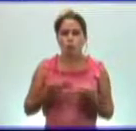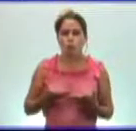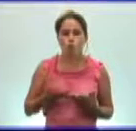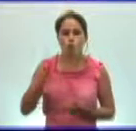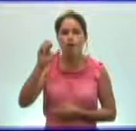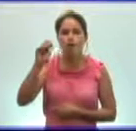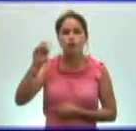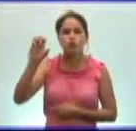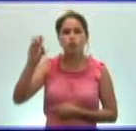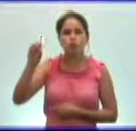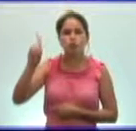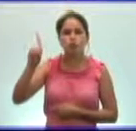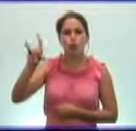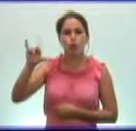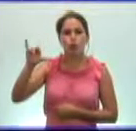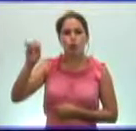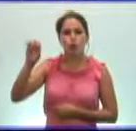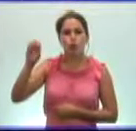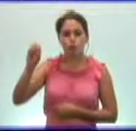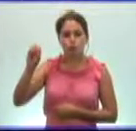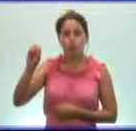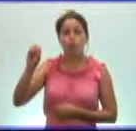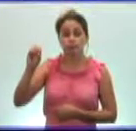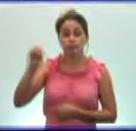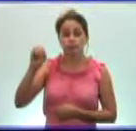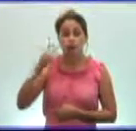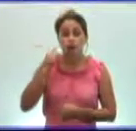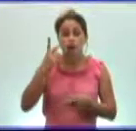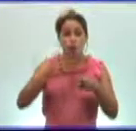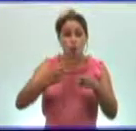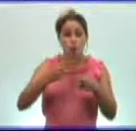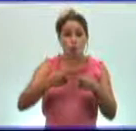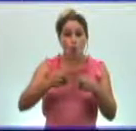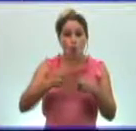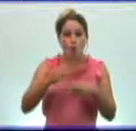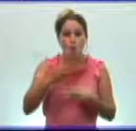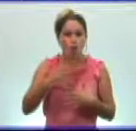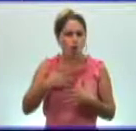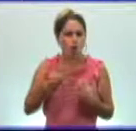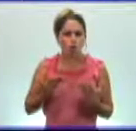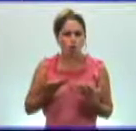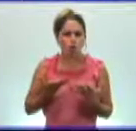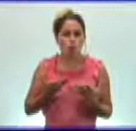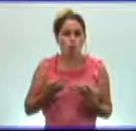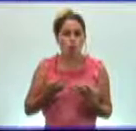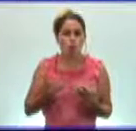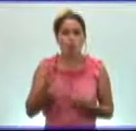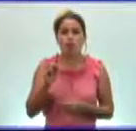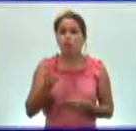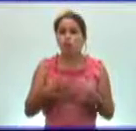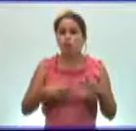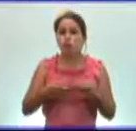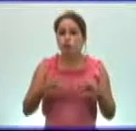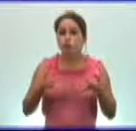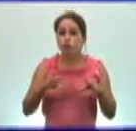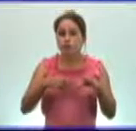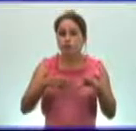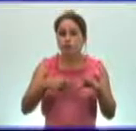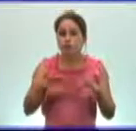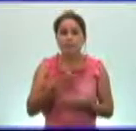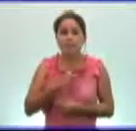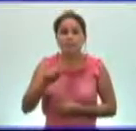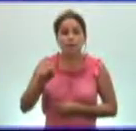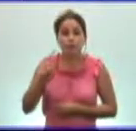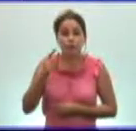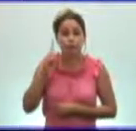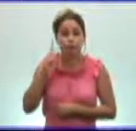nombre que le corresponde. La composición se clasifican según su composición en sustancias simples, según el tipo de partícula atómica y el enlace